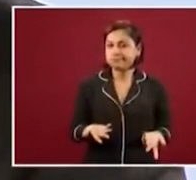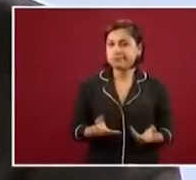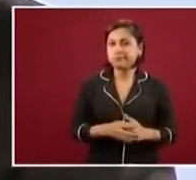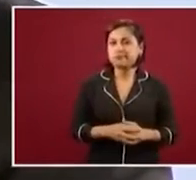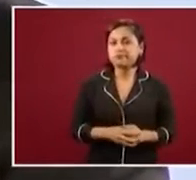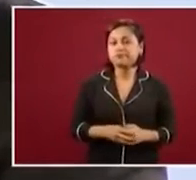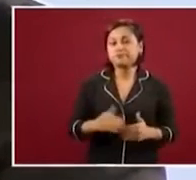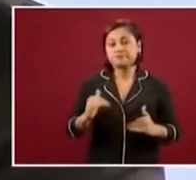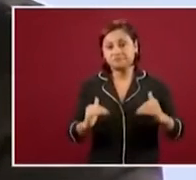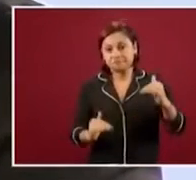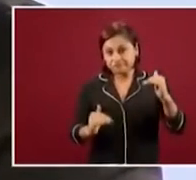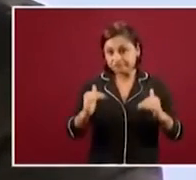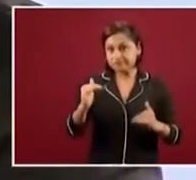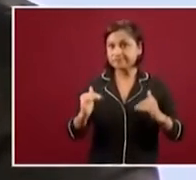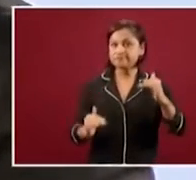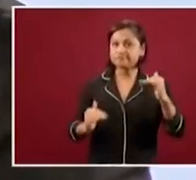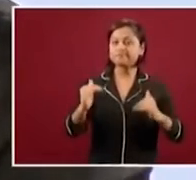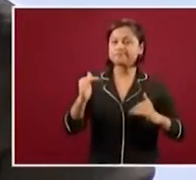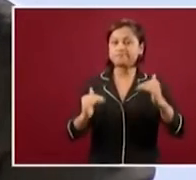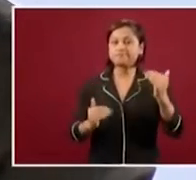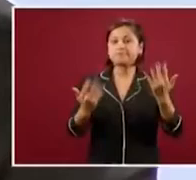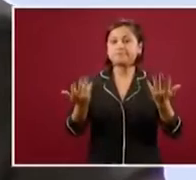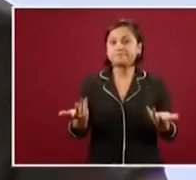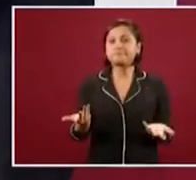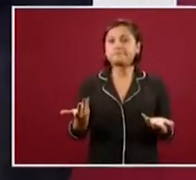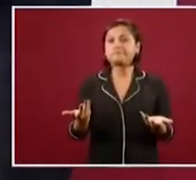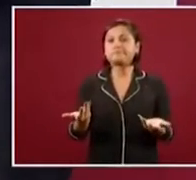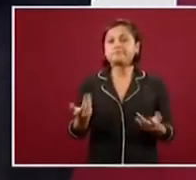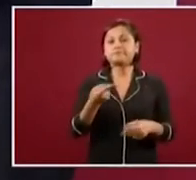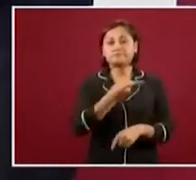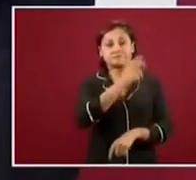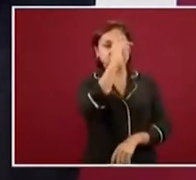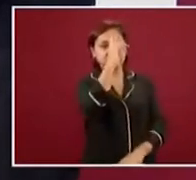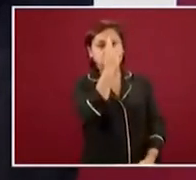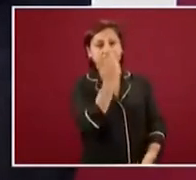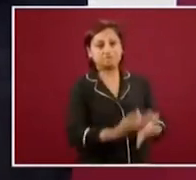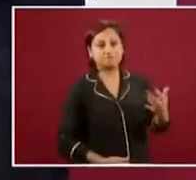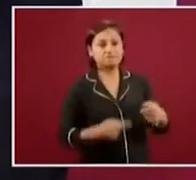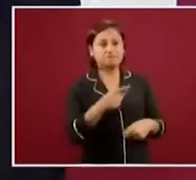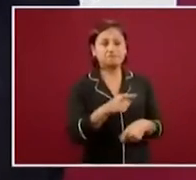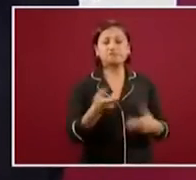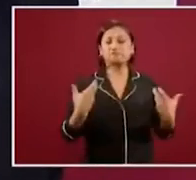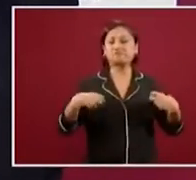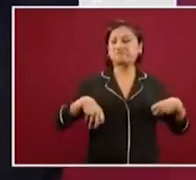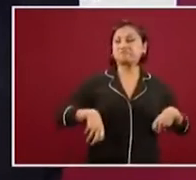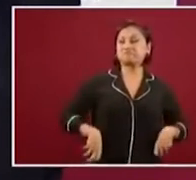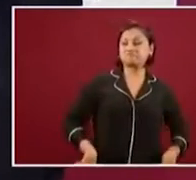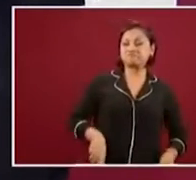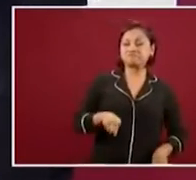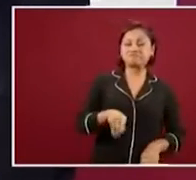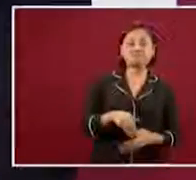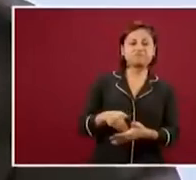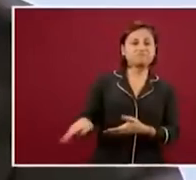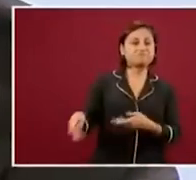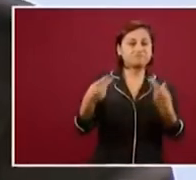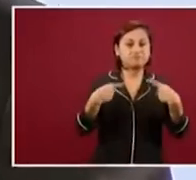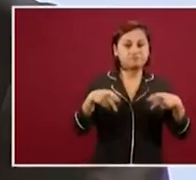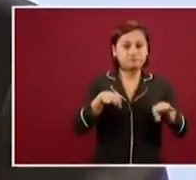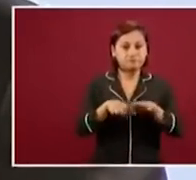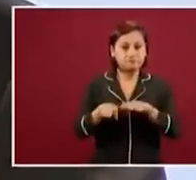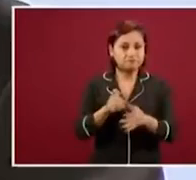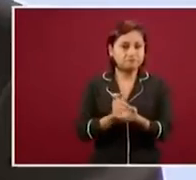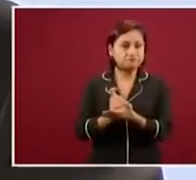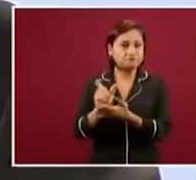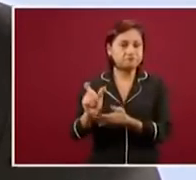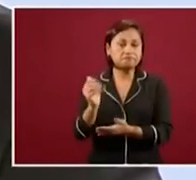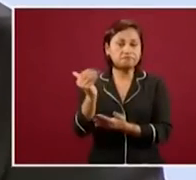que están generando mayores beneficios económicos fraudulentos a costa de los trabajadores. Y también a los propios